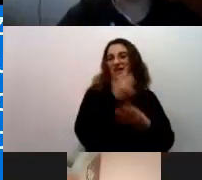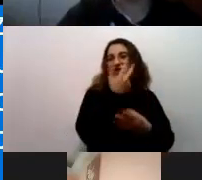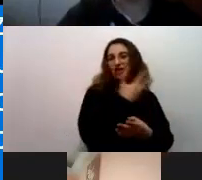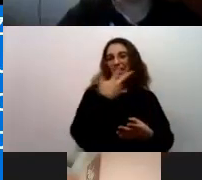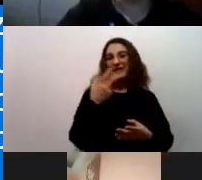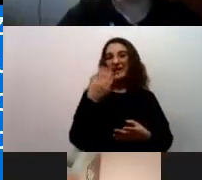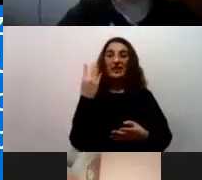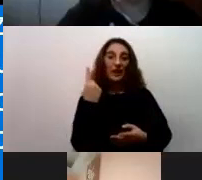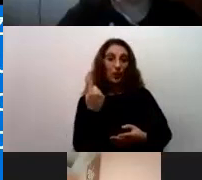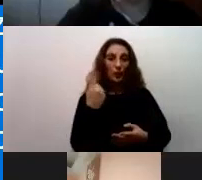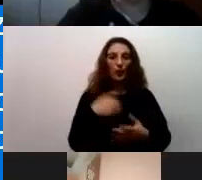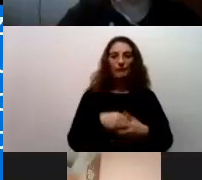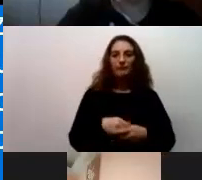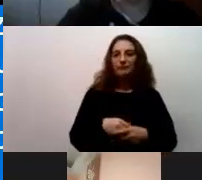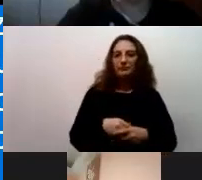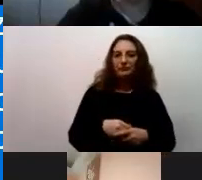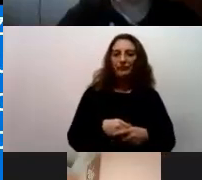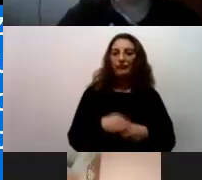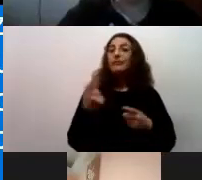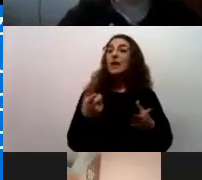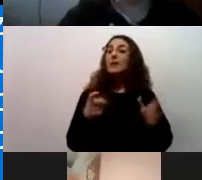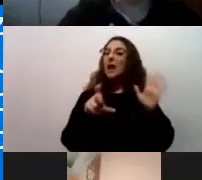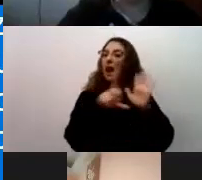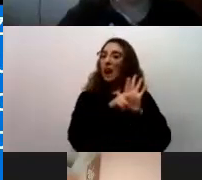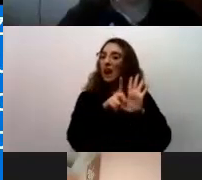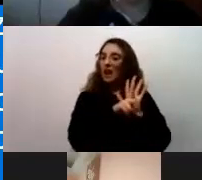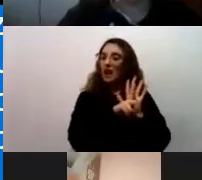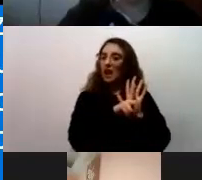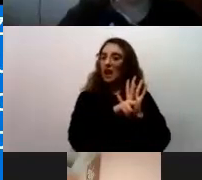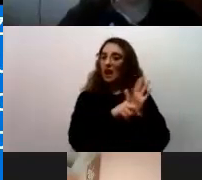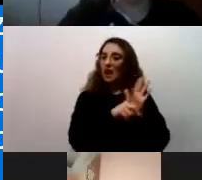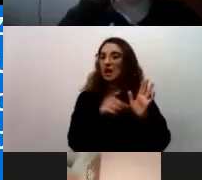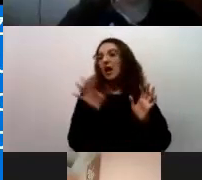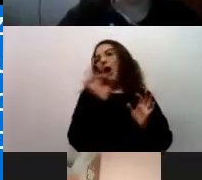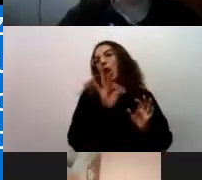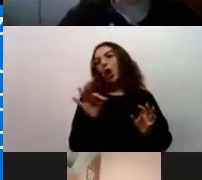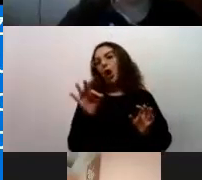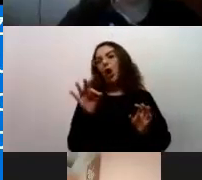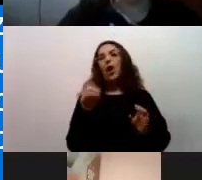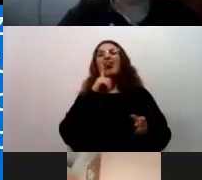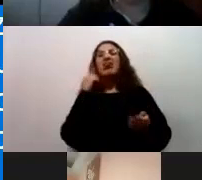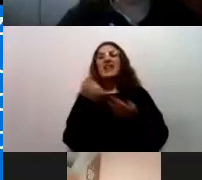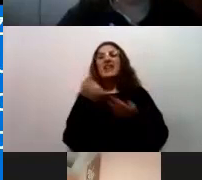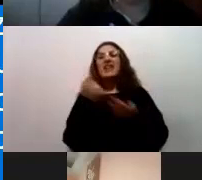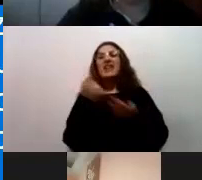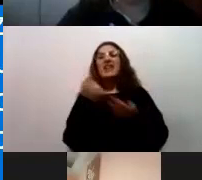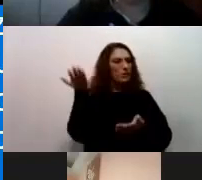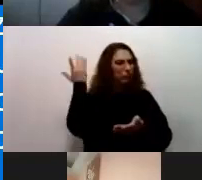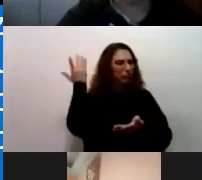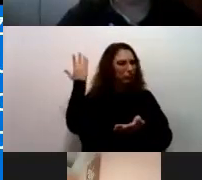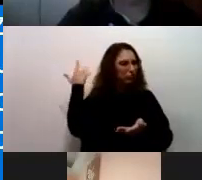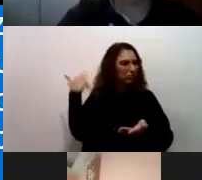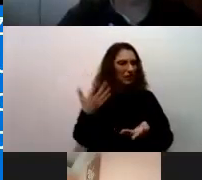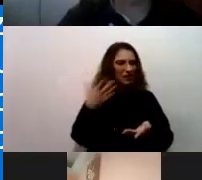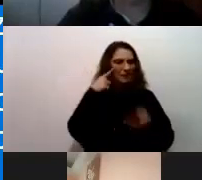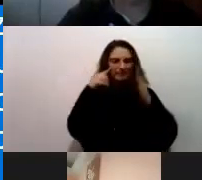321-1449, así como que las leyes referidas y la jurisprudencia de vuestras excelencias ponen énfasis en los compromisos